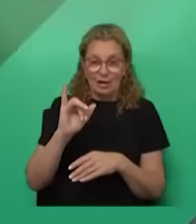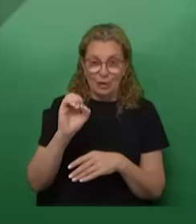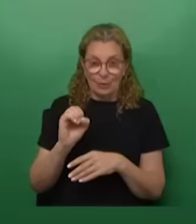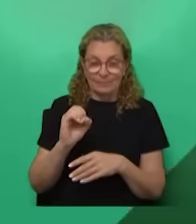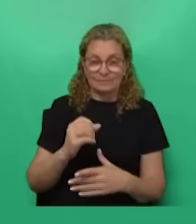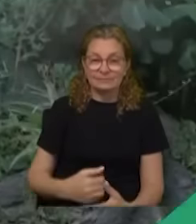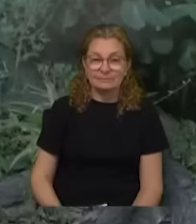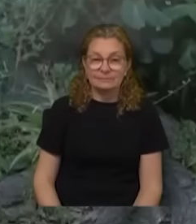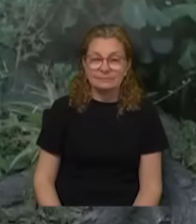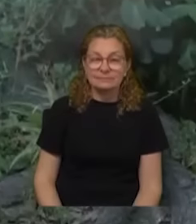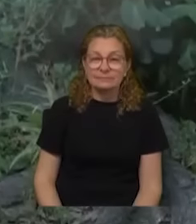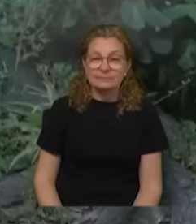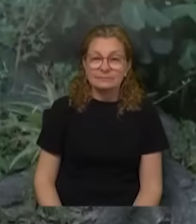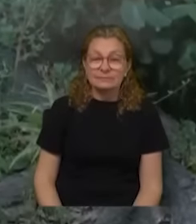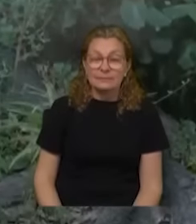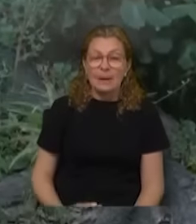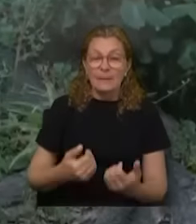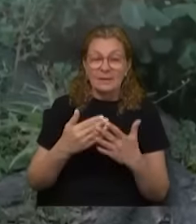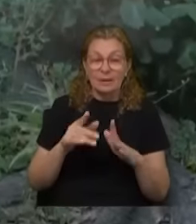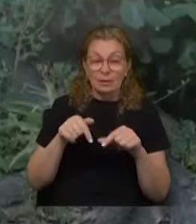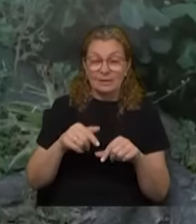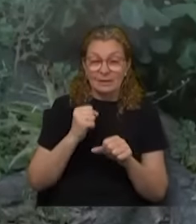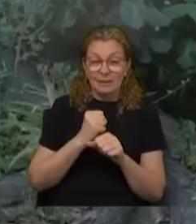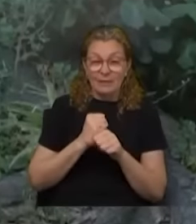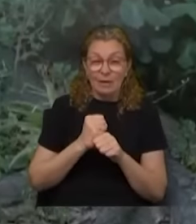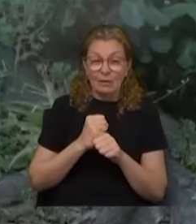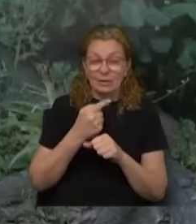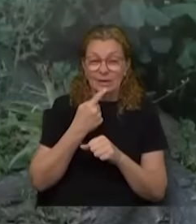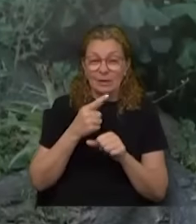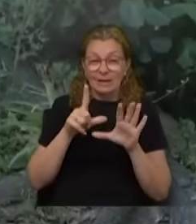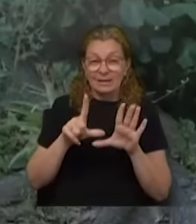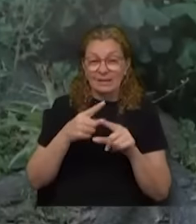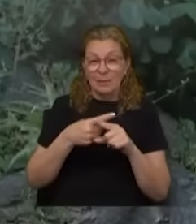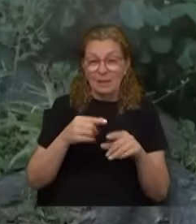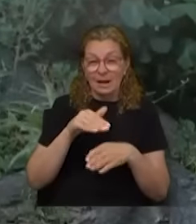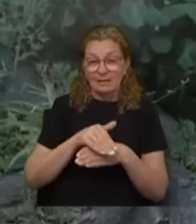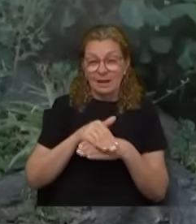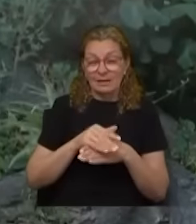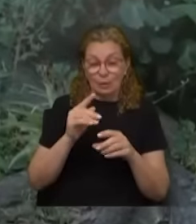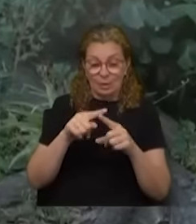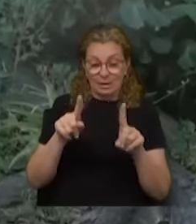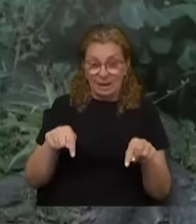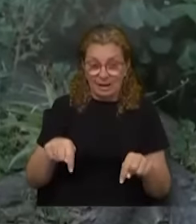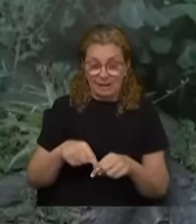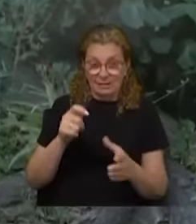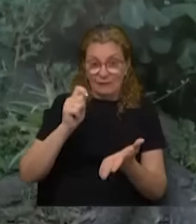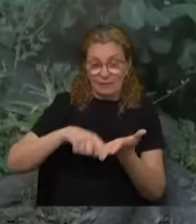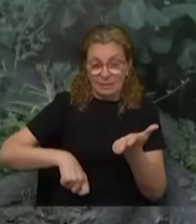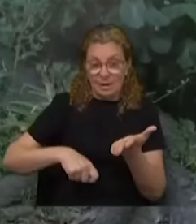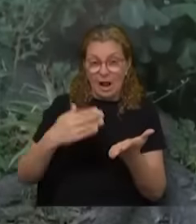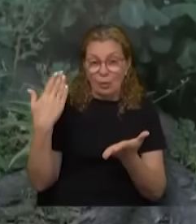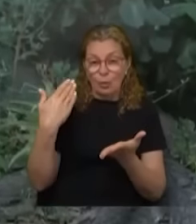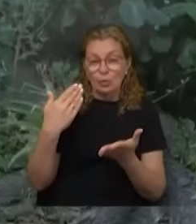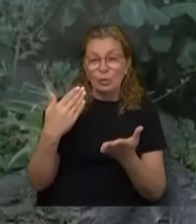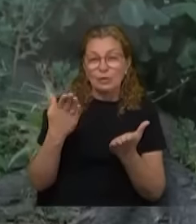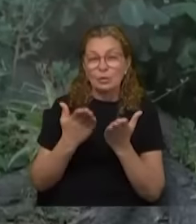Martín Así es está por comenzar esta actividad que está prevista sobre las 19:30 con esta carta que eh firmarán exalumnos